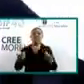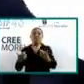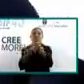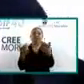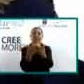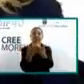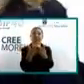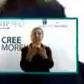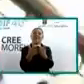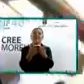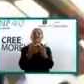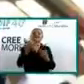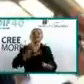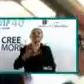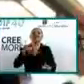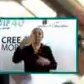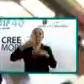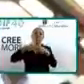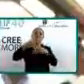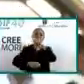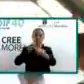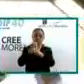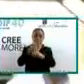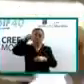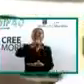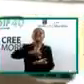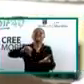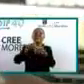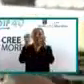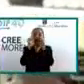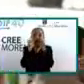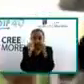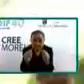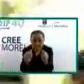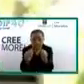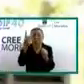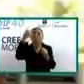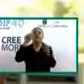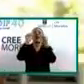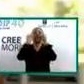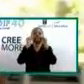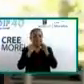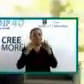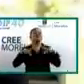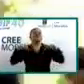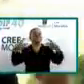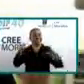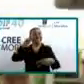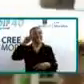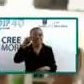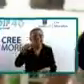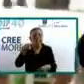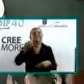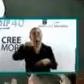y tengamos el año que viene nuestro centro de atención a ciegos y débiles visuales. Y lo vamos a